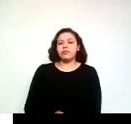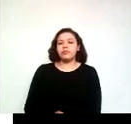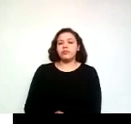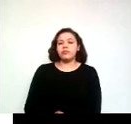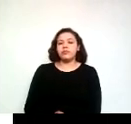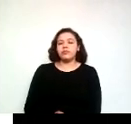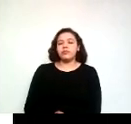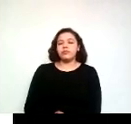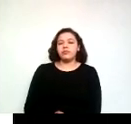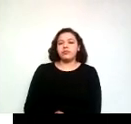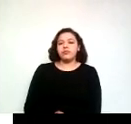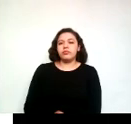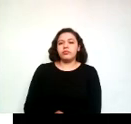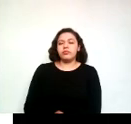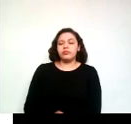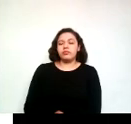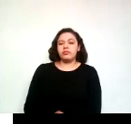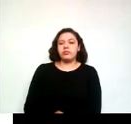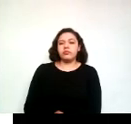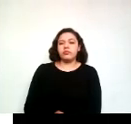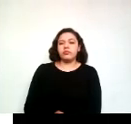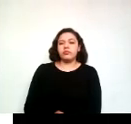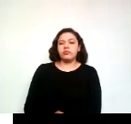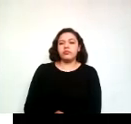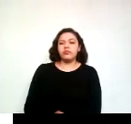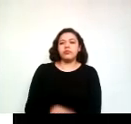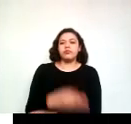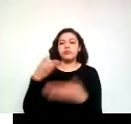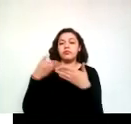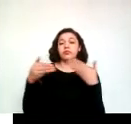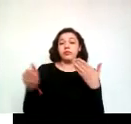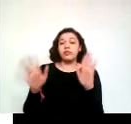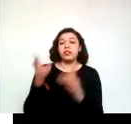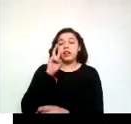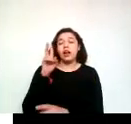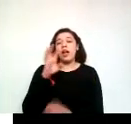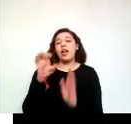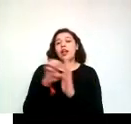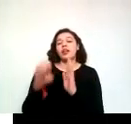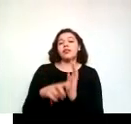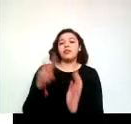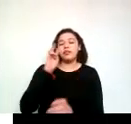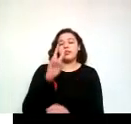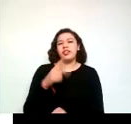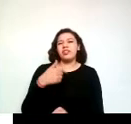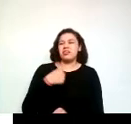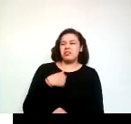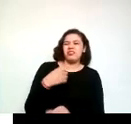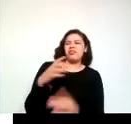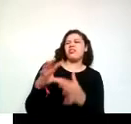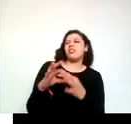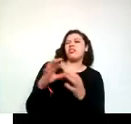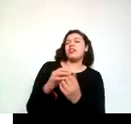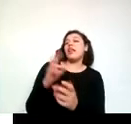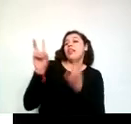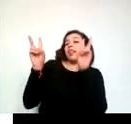Vamos a entrar ahora sí de lleno a ver un ejemplo, ¿no? ¿De qué estoy hablando cuando les cuento de este tema